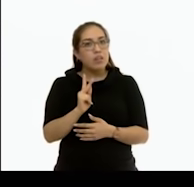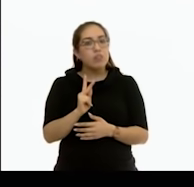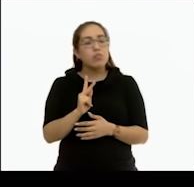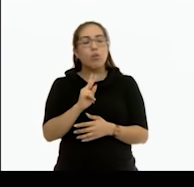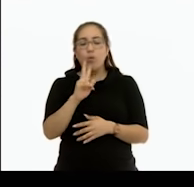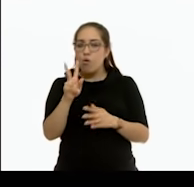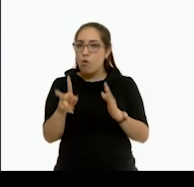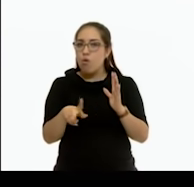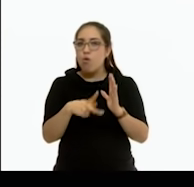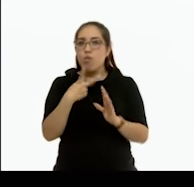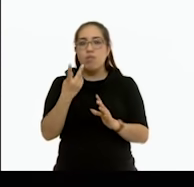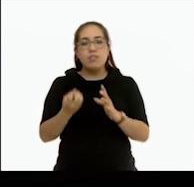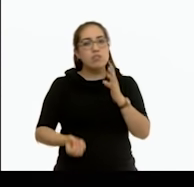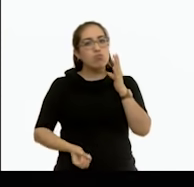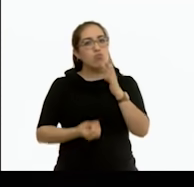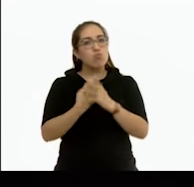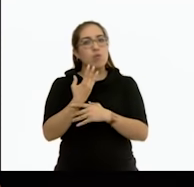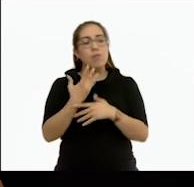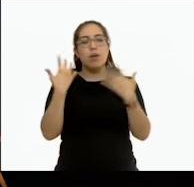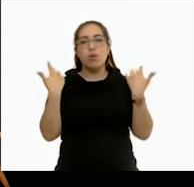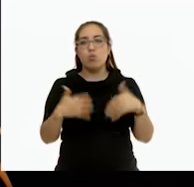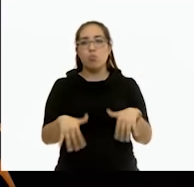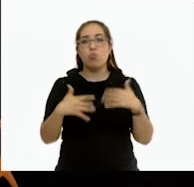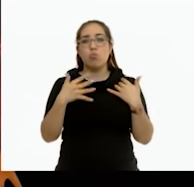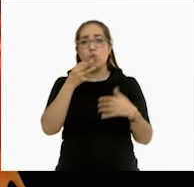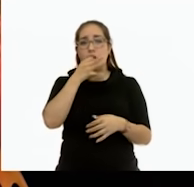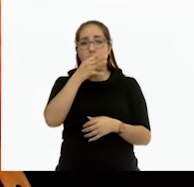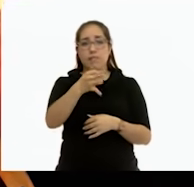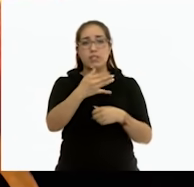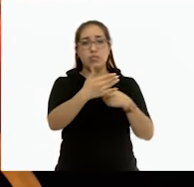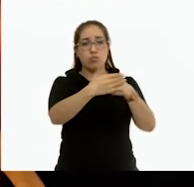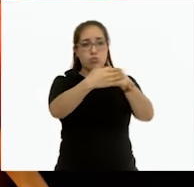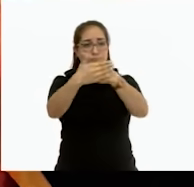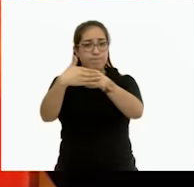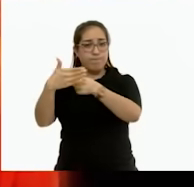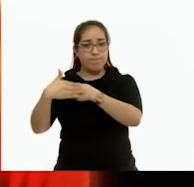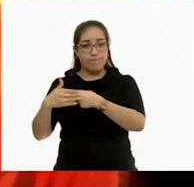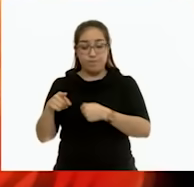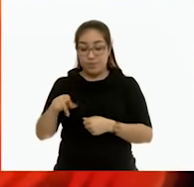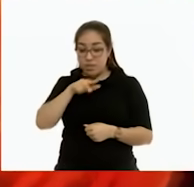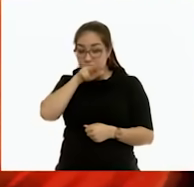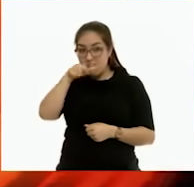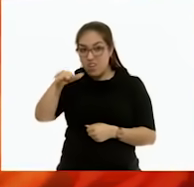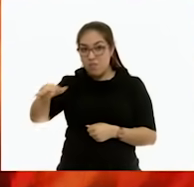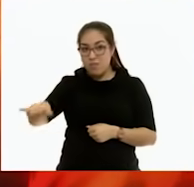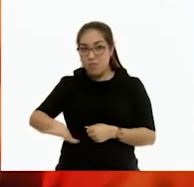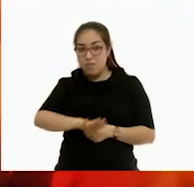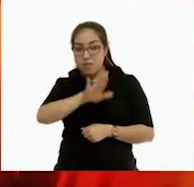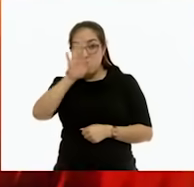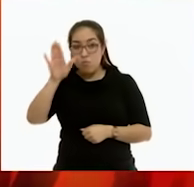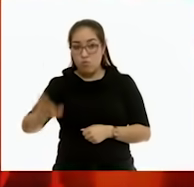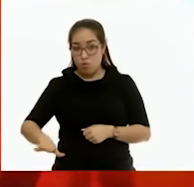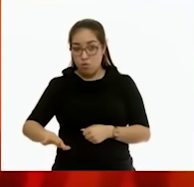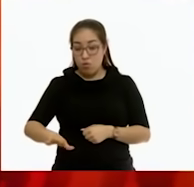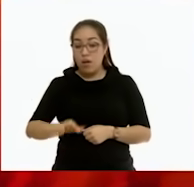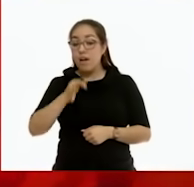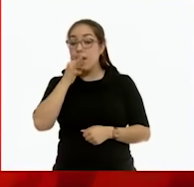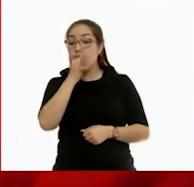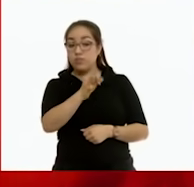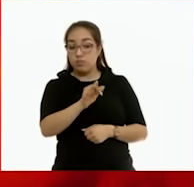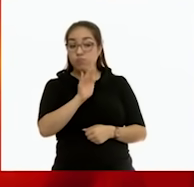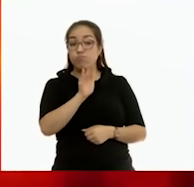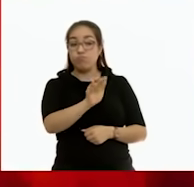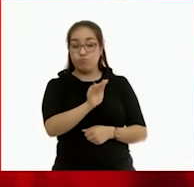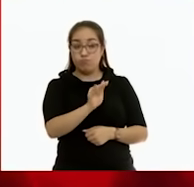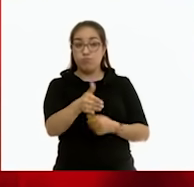hiba hunuenia senu bemela ama yeu machiak Hubakot mukukai hunuen amtejo amakak. Ya